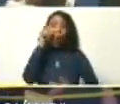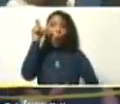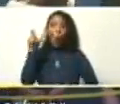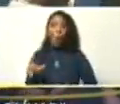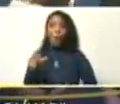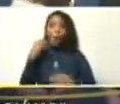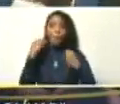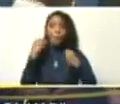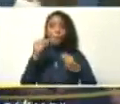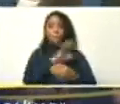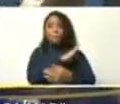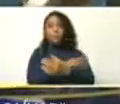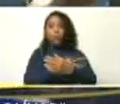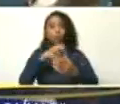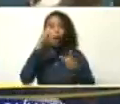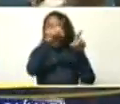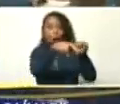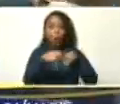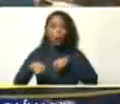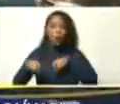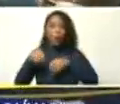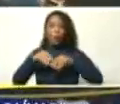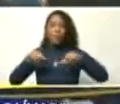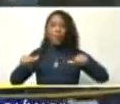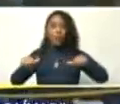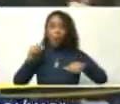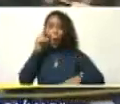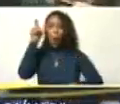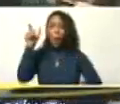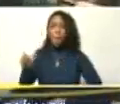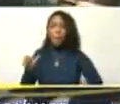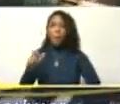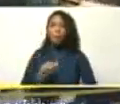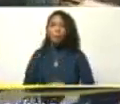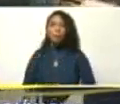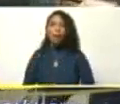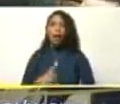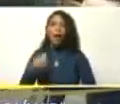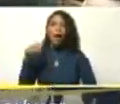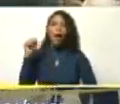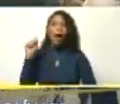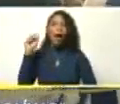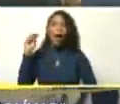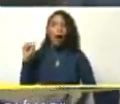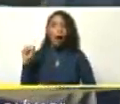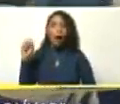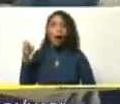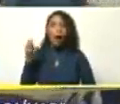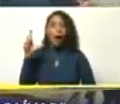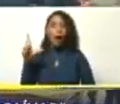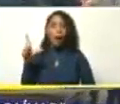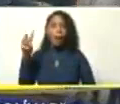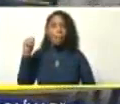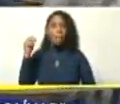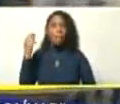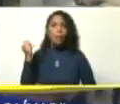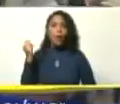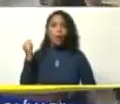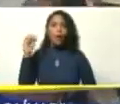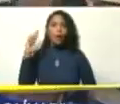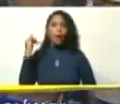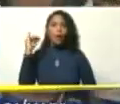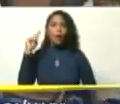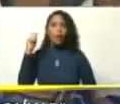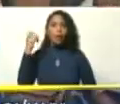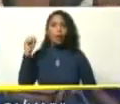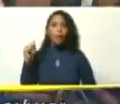para Agricultura Productiva y Tierras. Óscar Soteldo, Ángel Montilla, Marixa Rincón, Eric